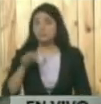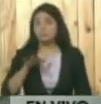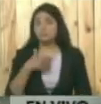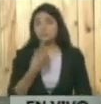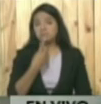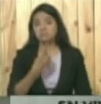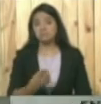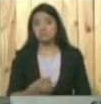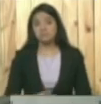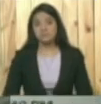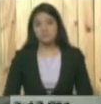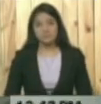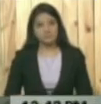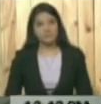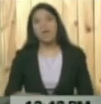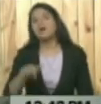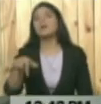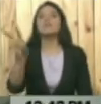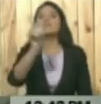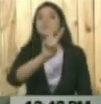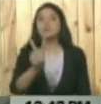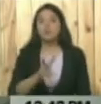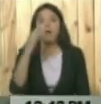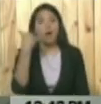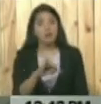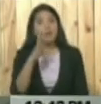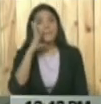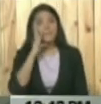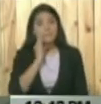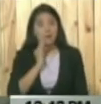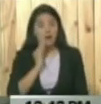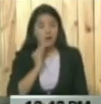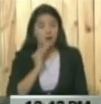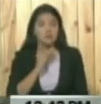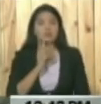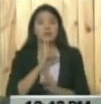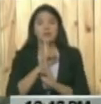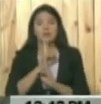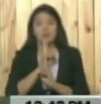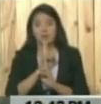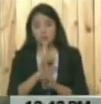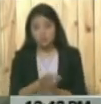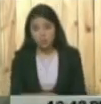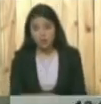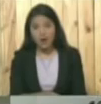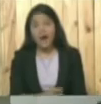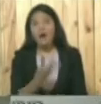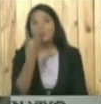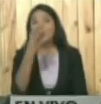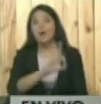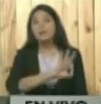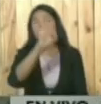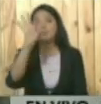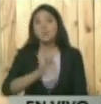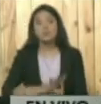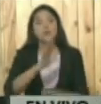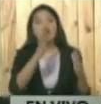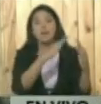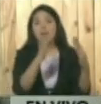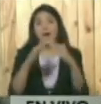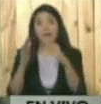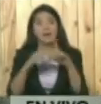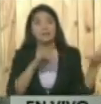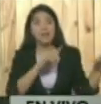decir, en Venezuela la experiencia ha dado como resultado que el 40% de las viviendas que se